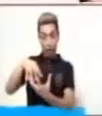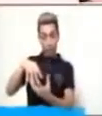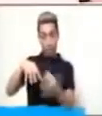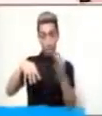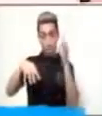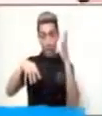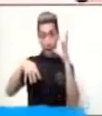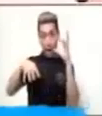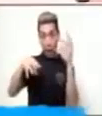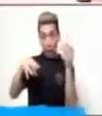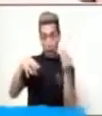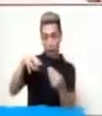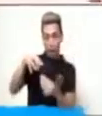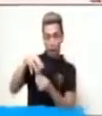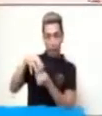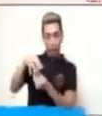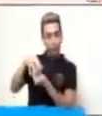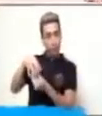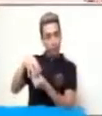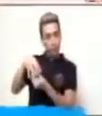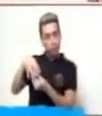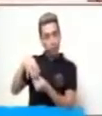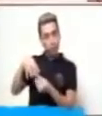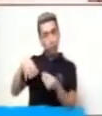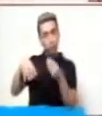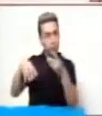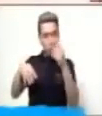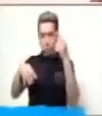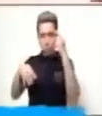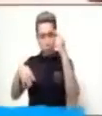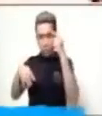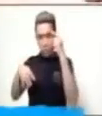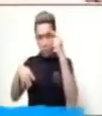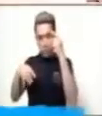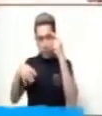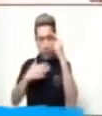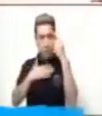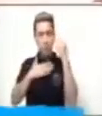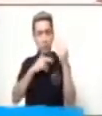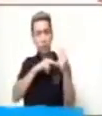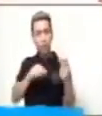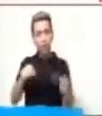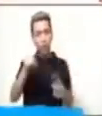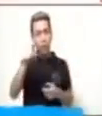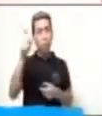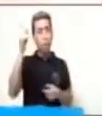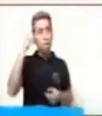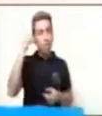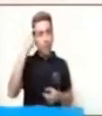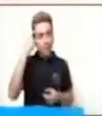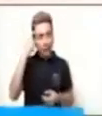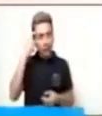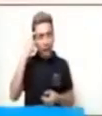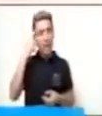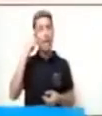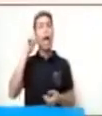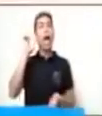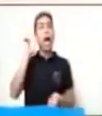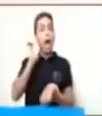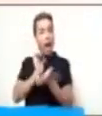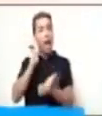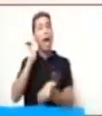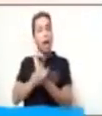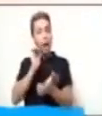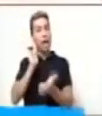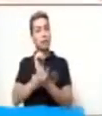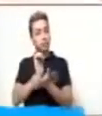adivinas mi nombre, piensa y espera. ¿Quién soy? Creo que